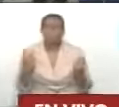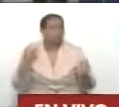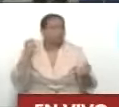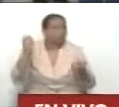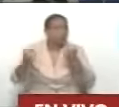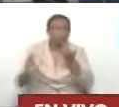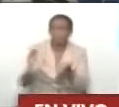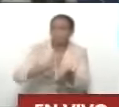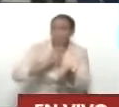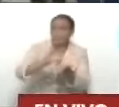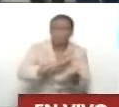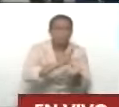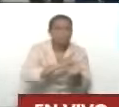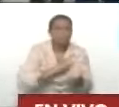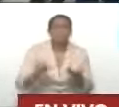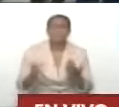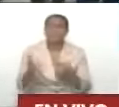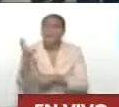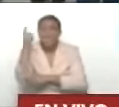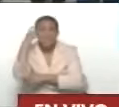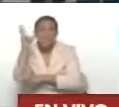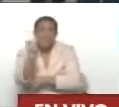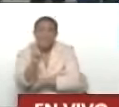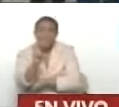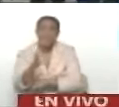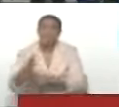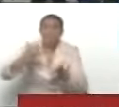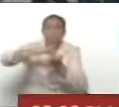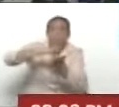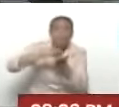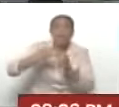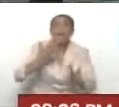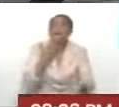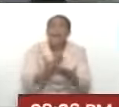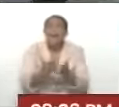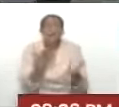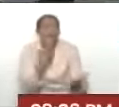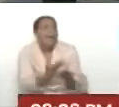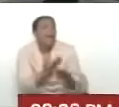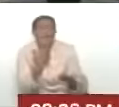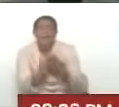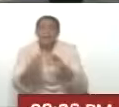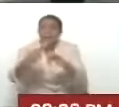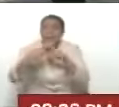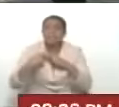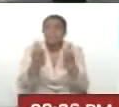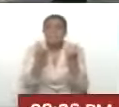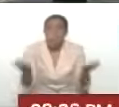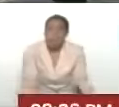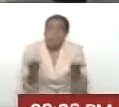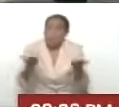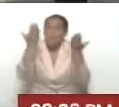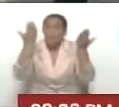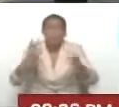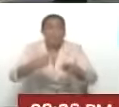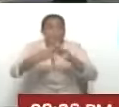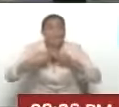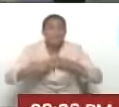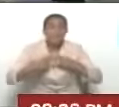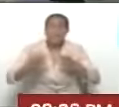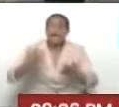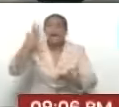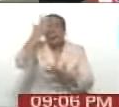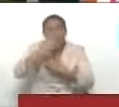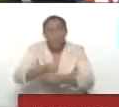su crédito y que nos envían y nos escriben por las redes sociales que están muy emocionados, sobre todo porque es un impulso de que alguien cree en